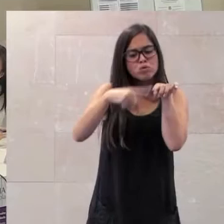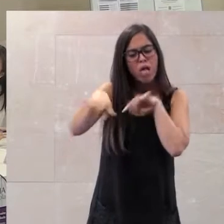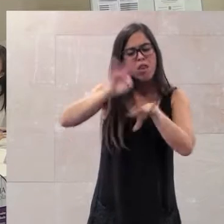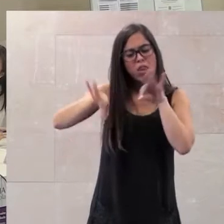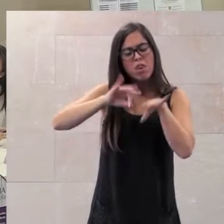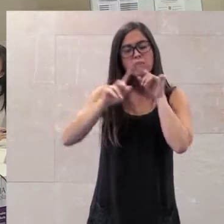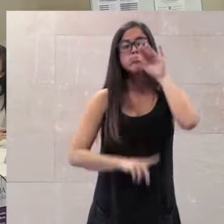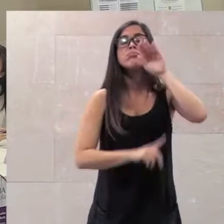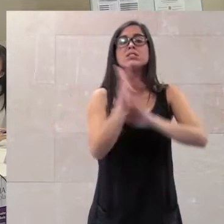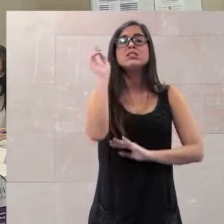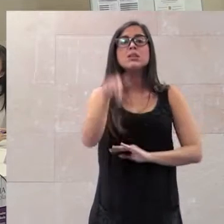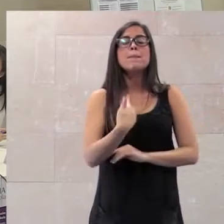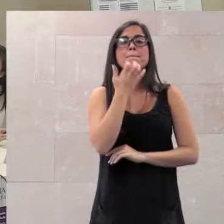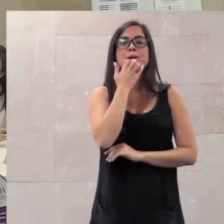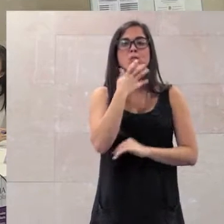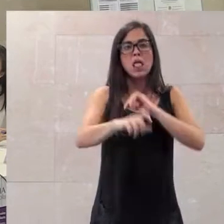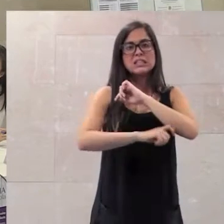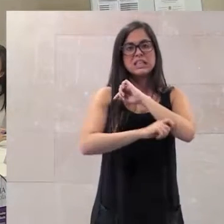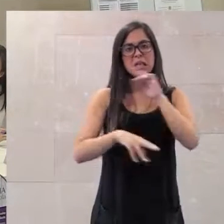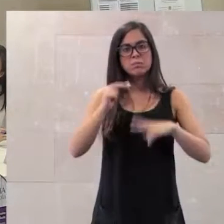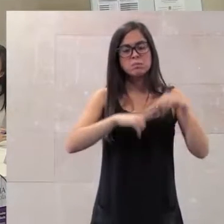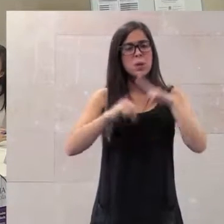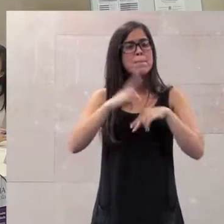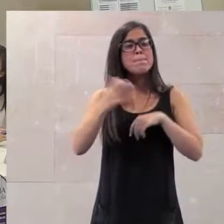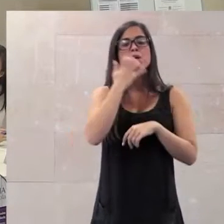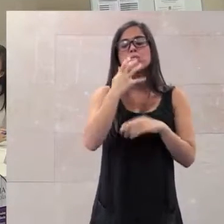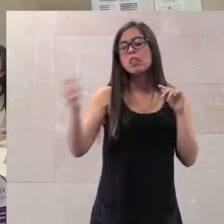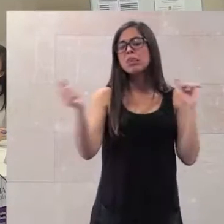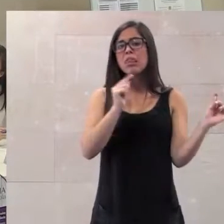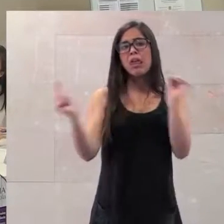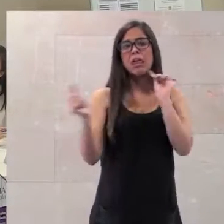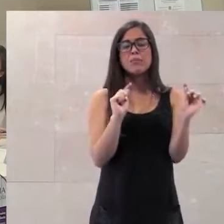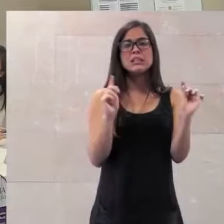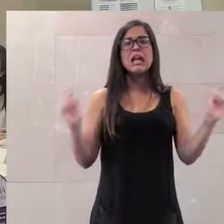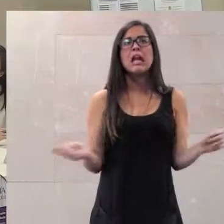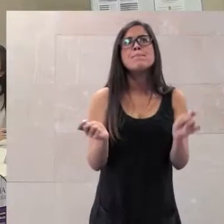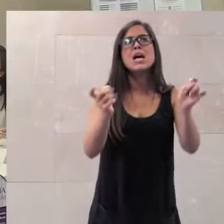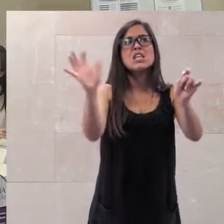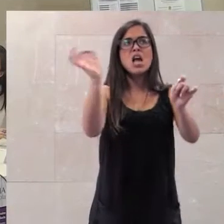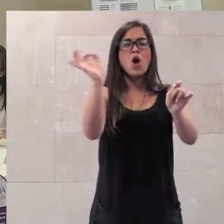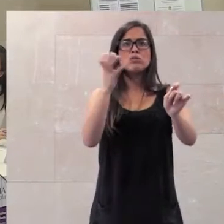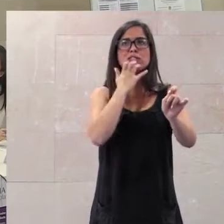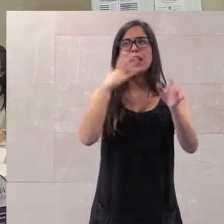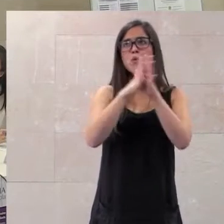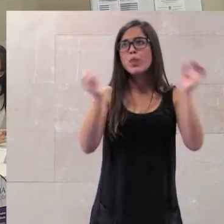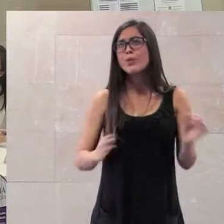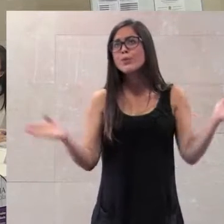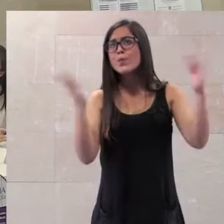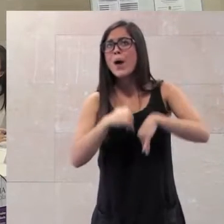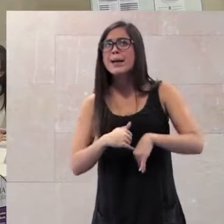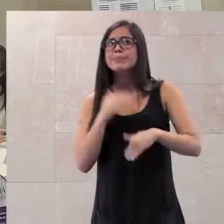mucho también a la hora de hacer estrategia, es decir, el poder debatir las campañas, acompañarlas cuando no hay acuerdo, llegar a consensos,